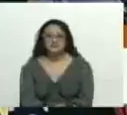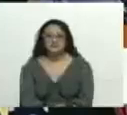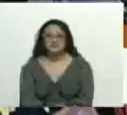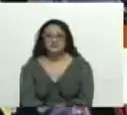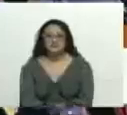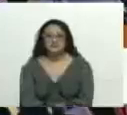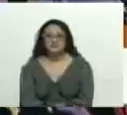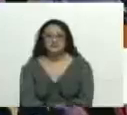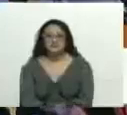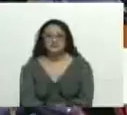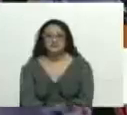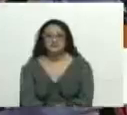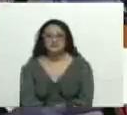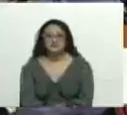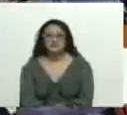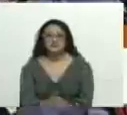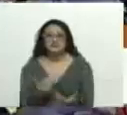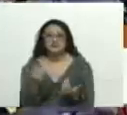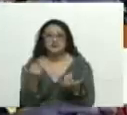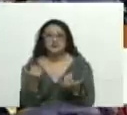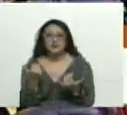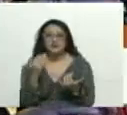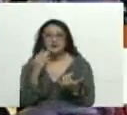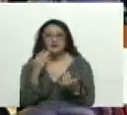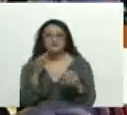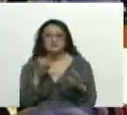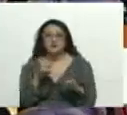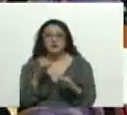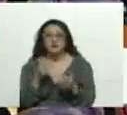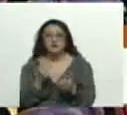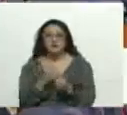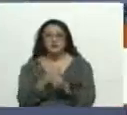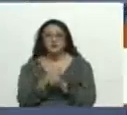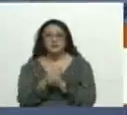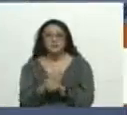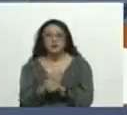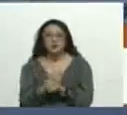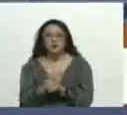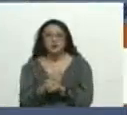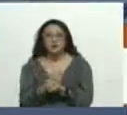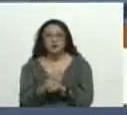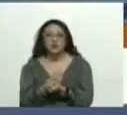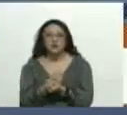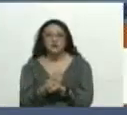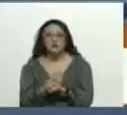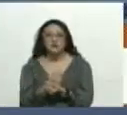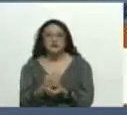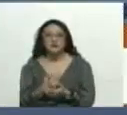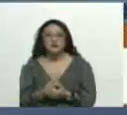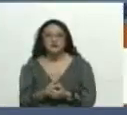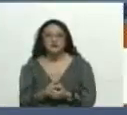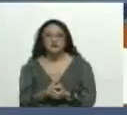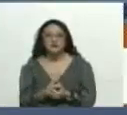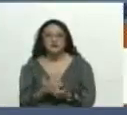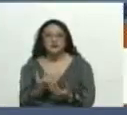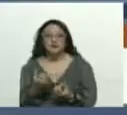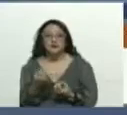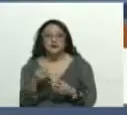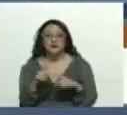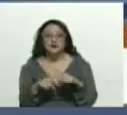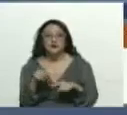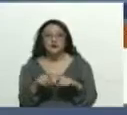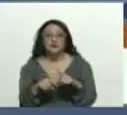hay que hay que echarle admiración y mucho amor a ese hombre hay que verlo las